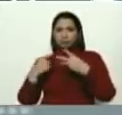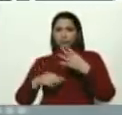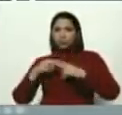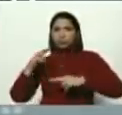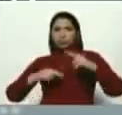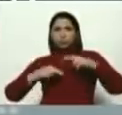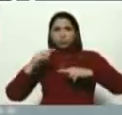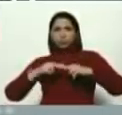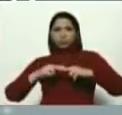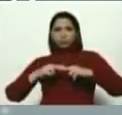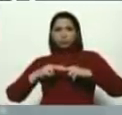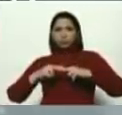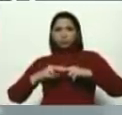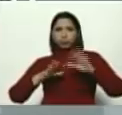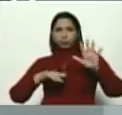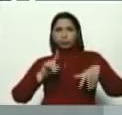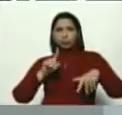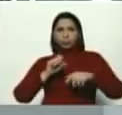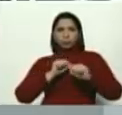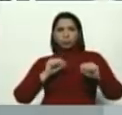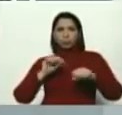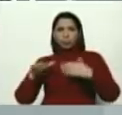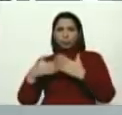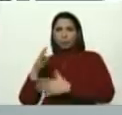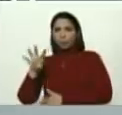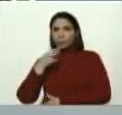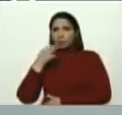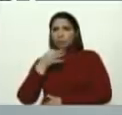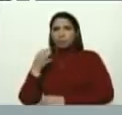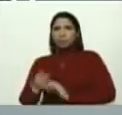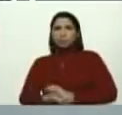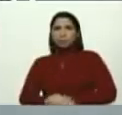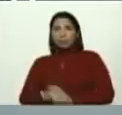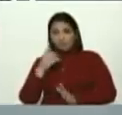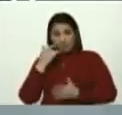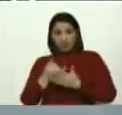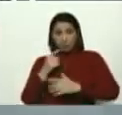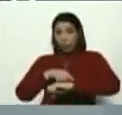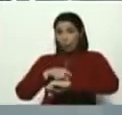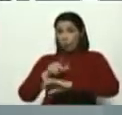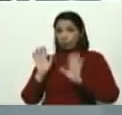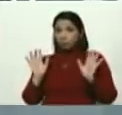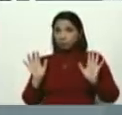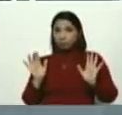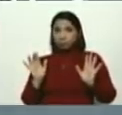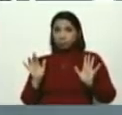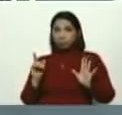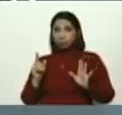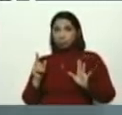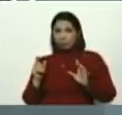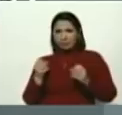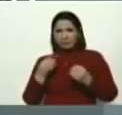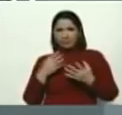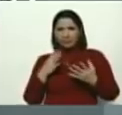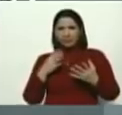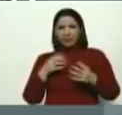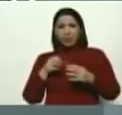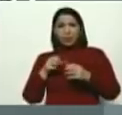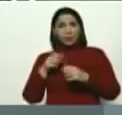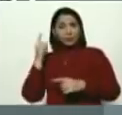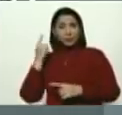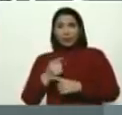construcción y cerrajerías de 11 de la mañana a 4 de la tarde. Fíjense los horarios. Todo eso hay que seguir